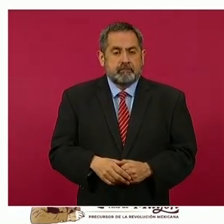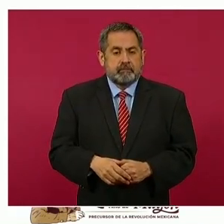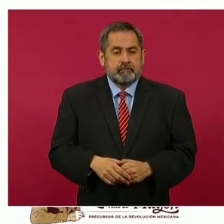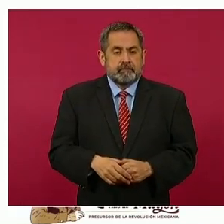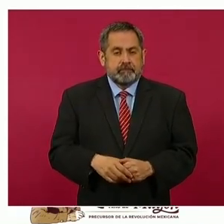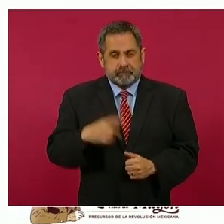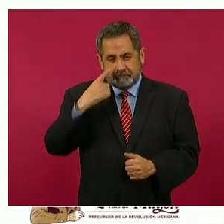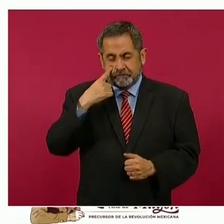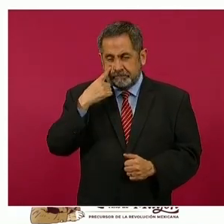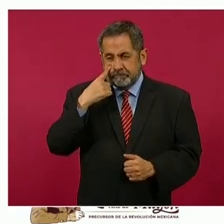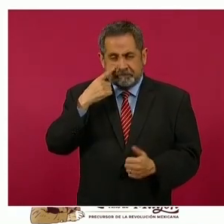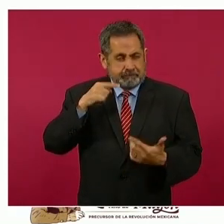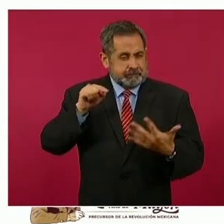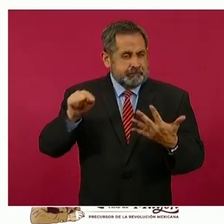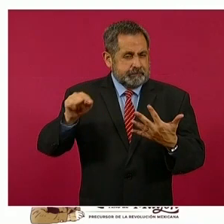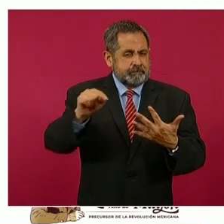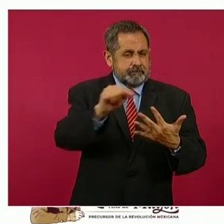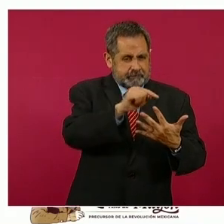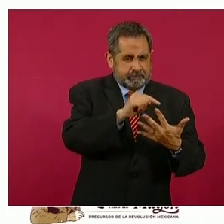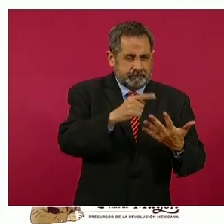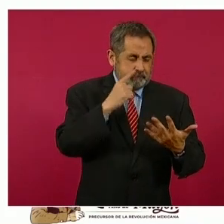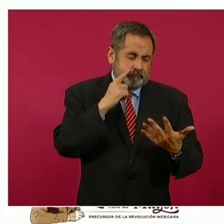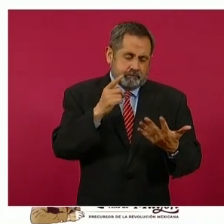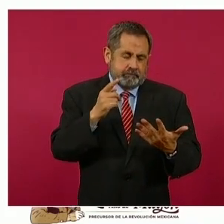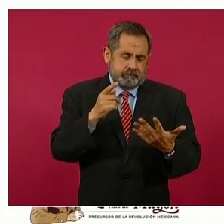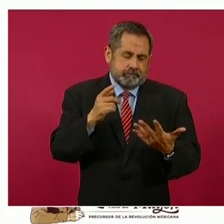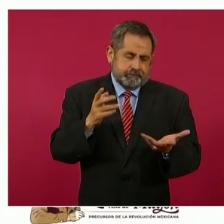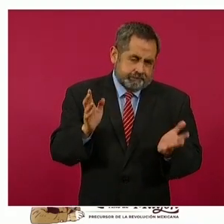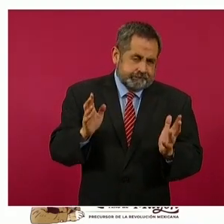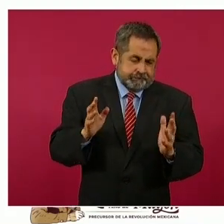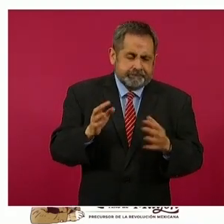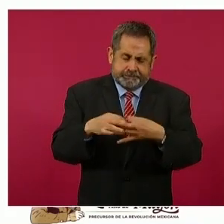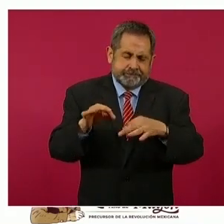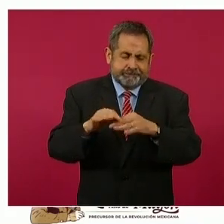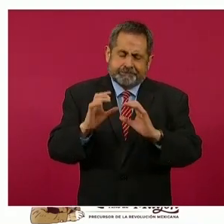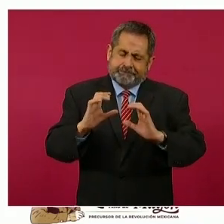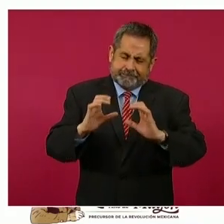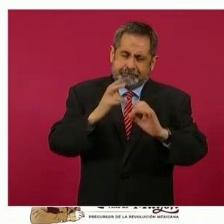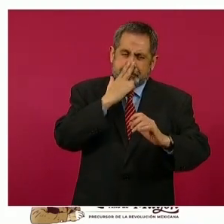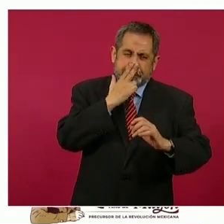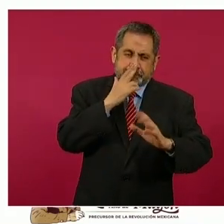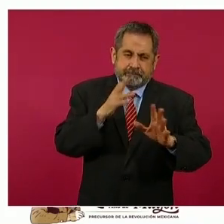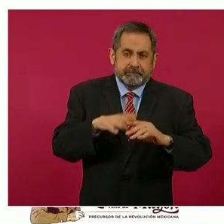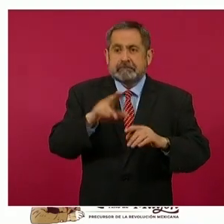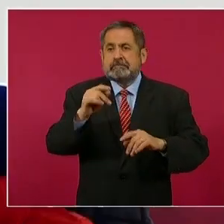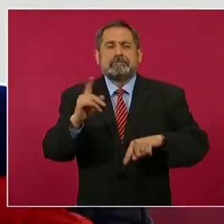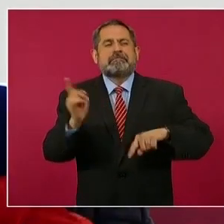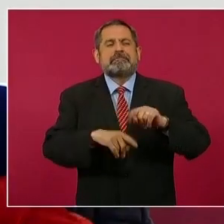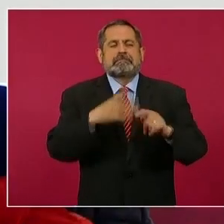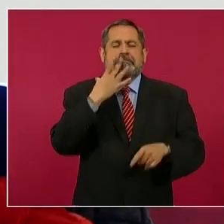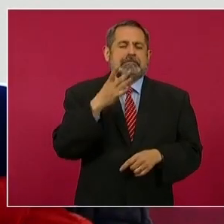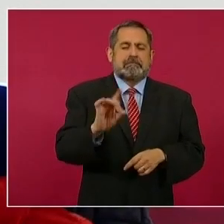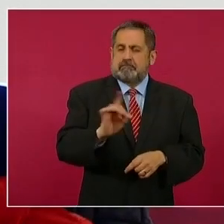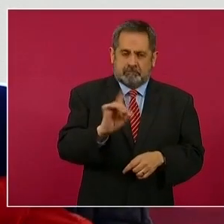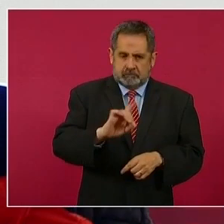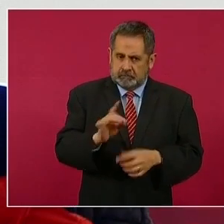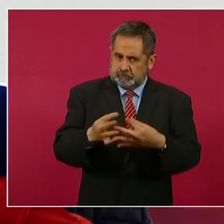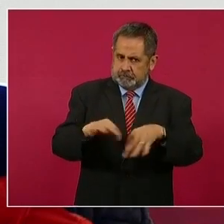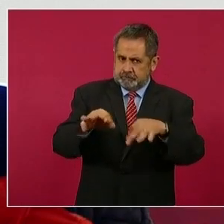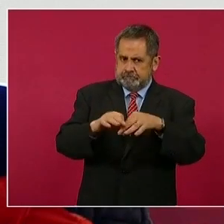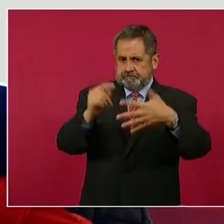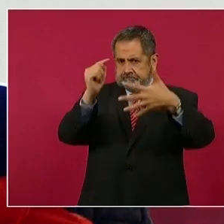Cada una de ellas importantísima, no debe quedar duda, debe eso quitarse del debate. Cada una de ellas